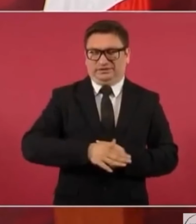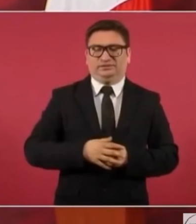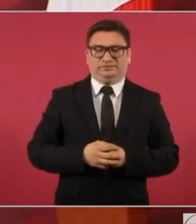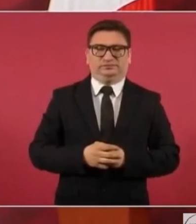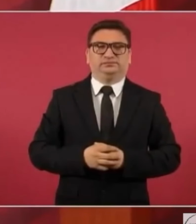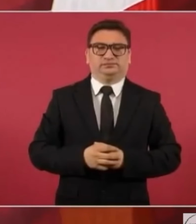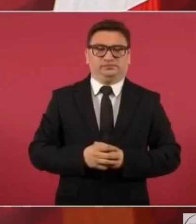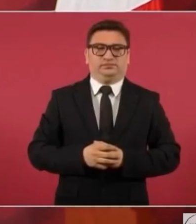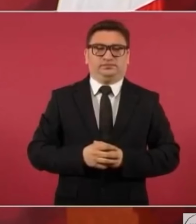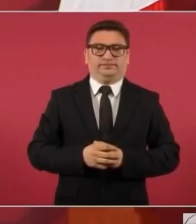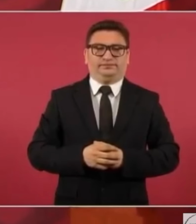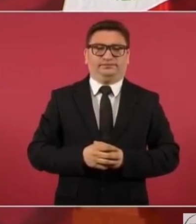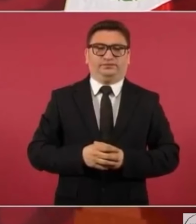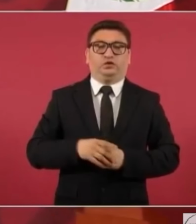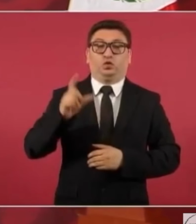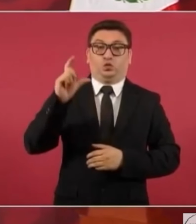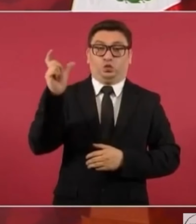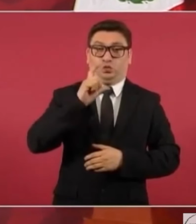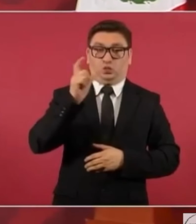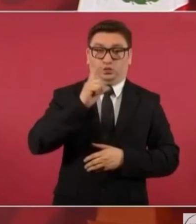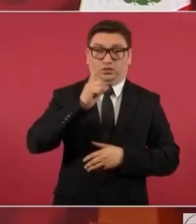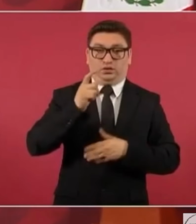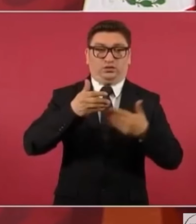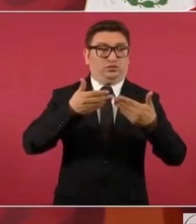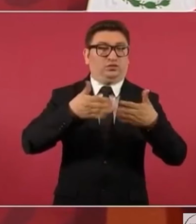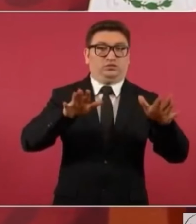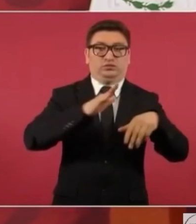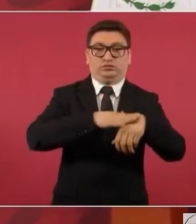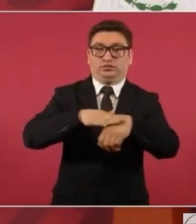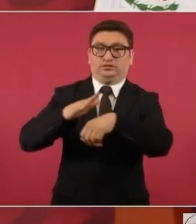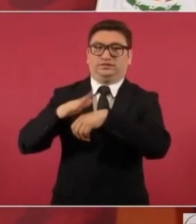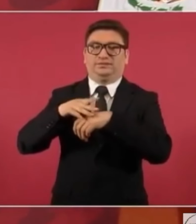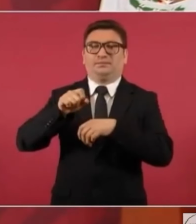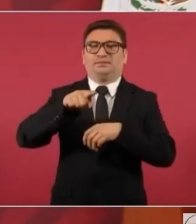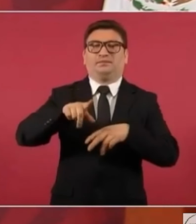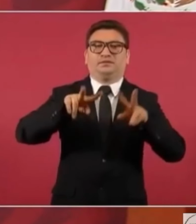en la licitación de Teléfonos de México